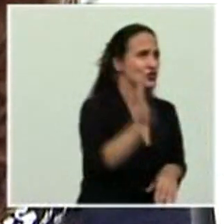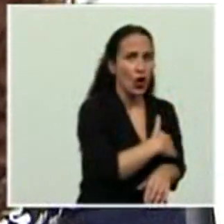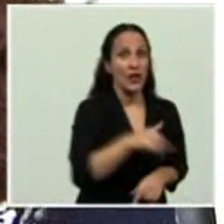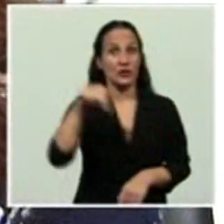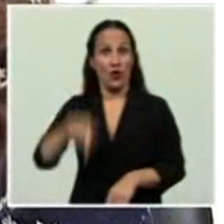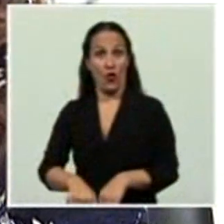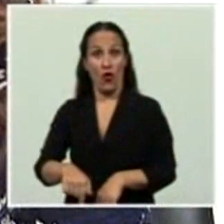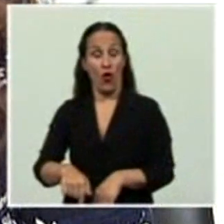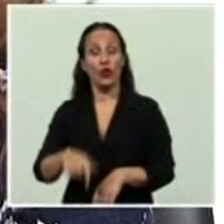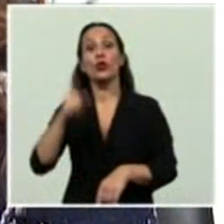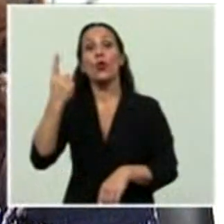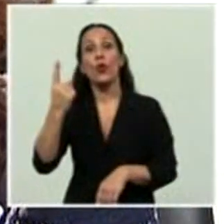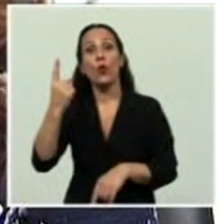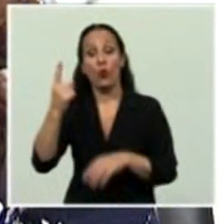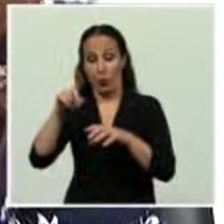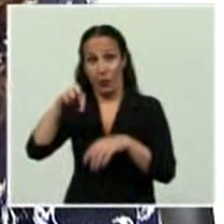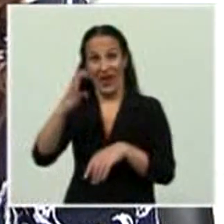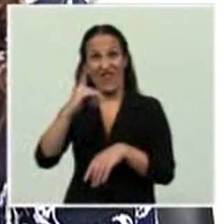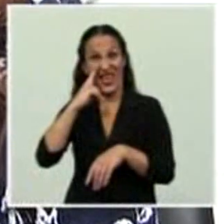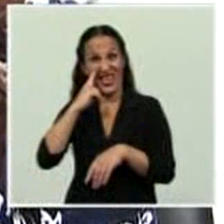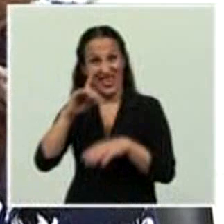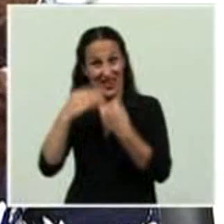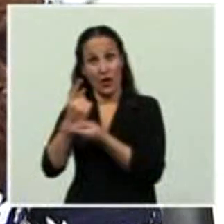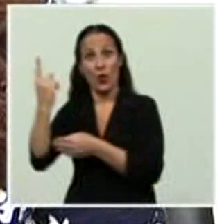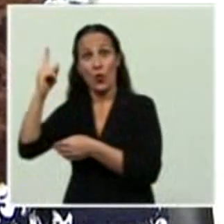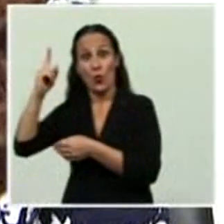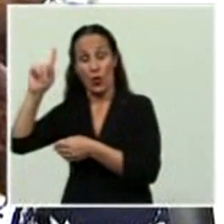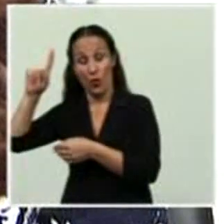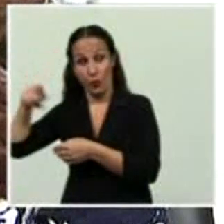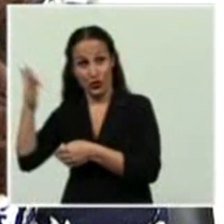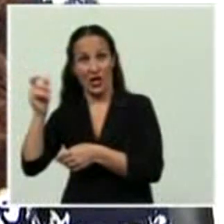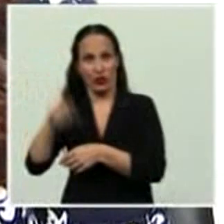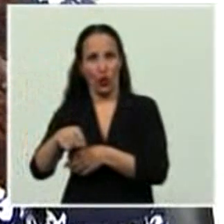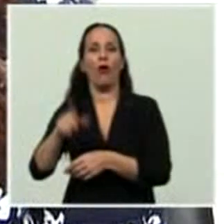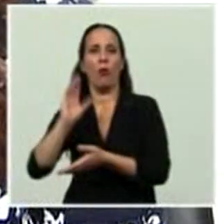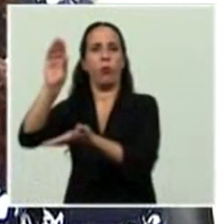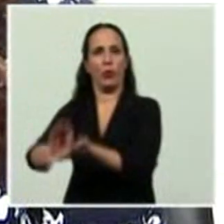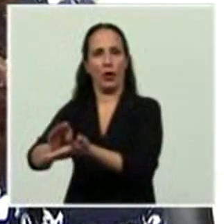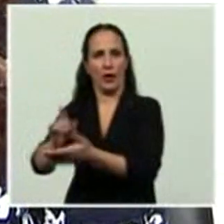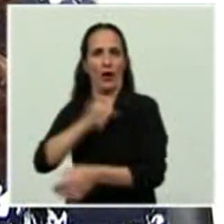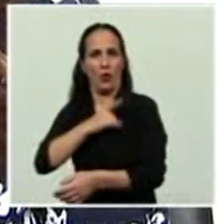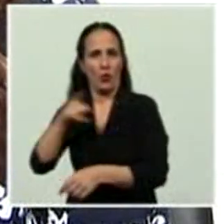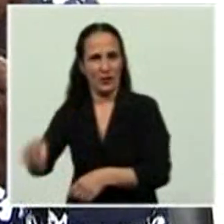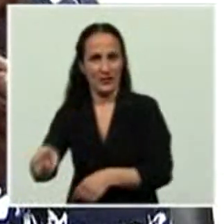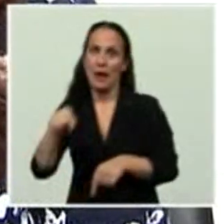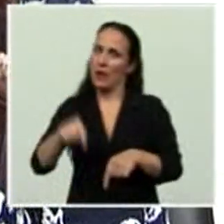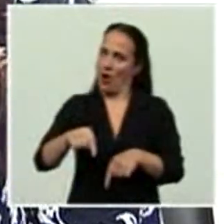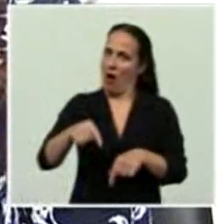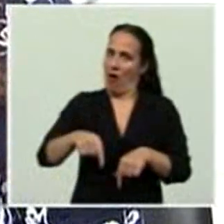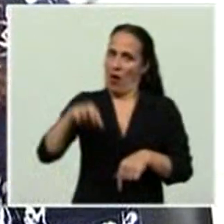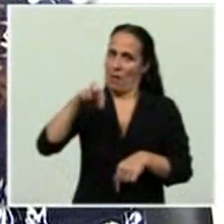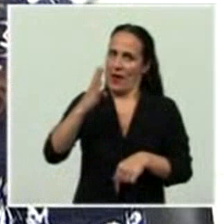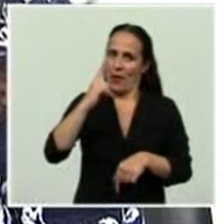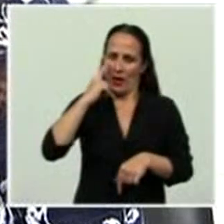2015 es el 1% de un pbi el doble del pbi pero en realidad es mucho más porque tenemos un pbi que se ha